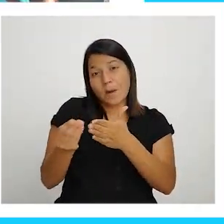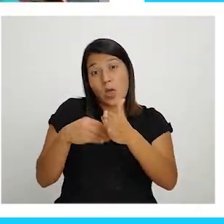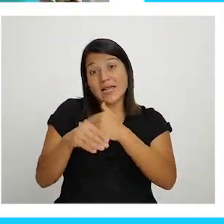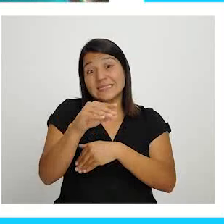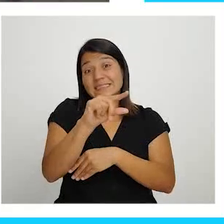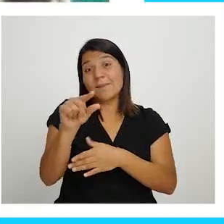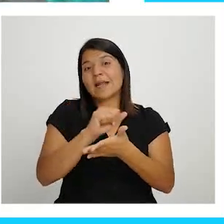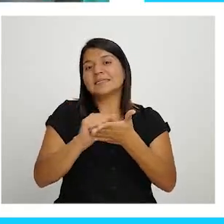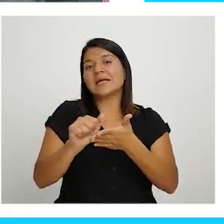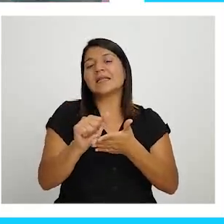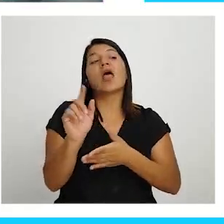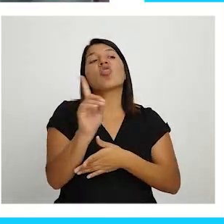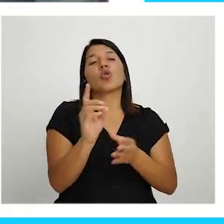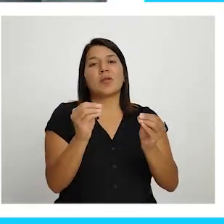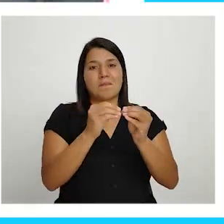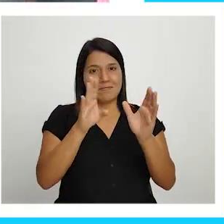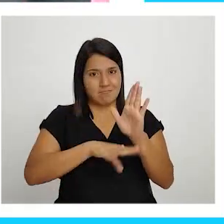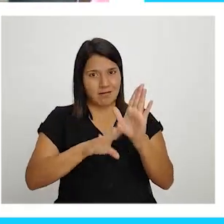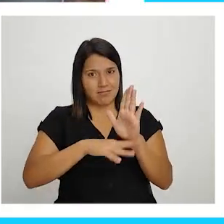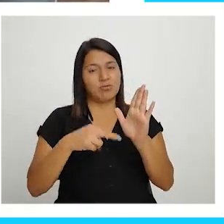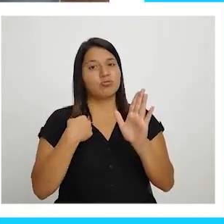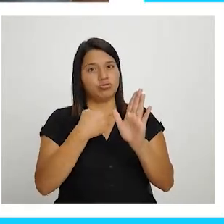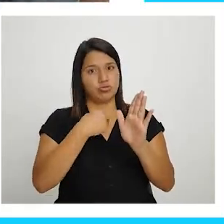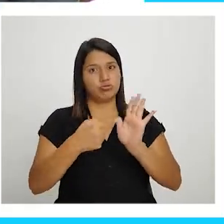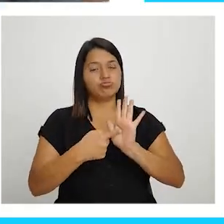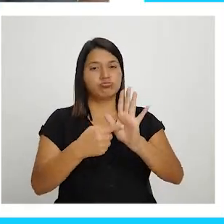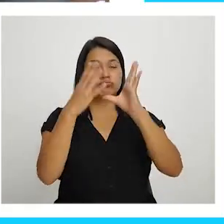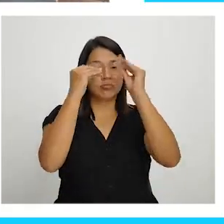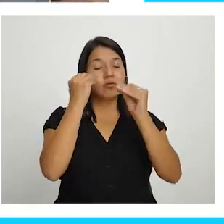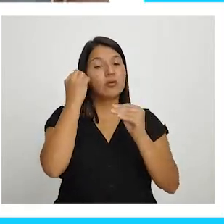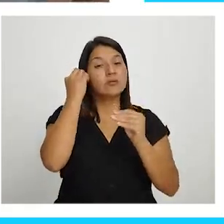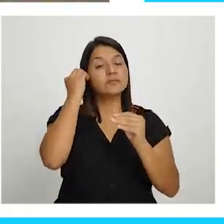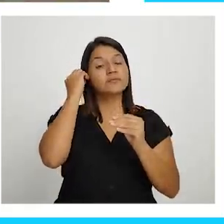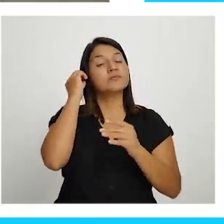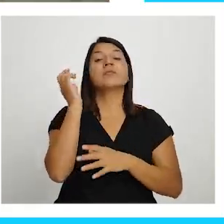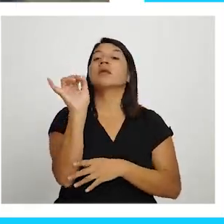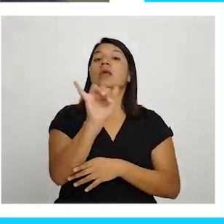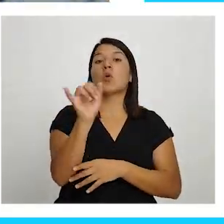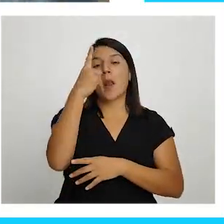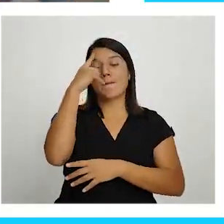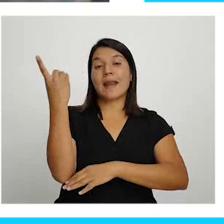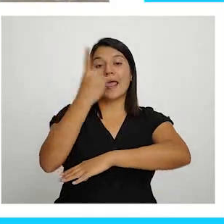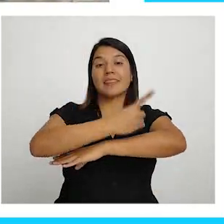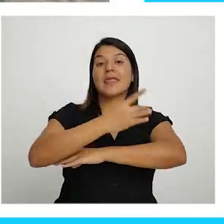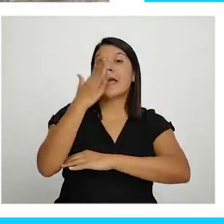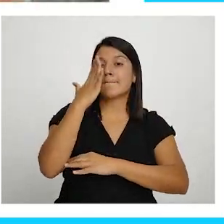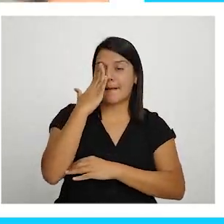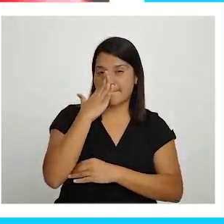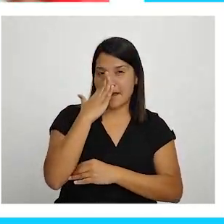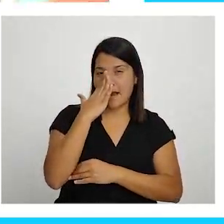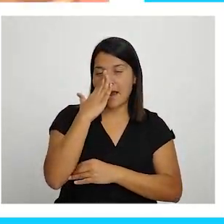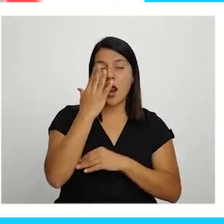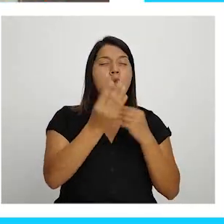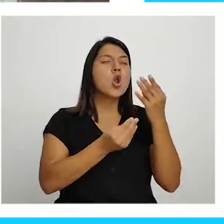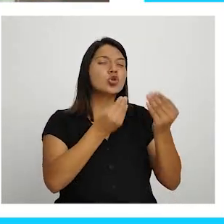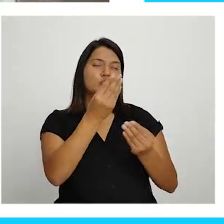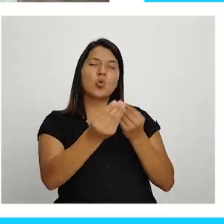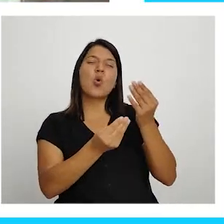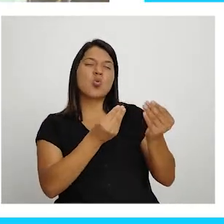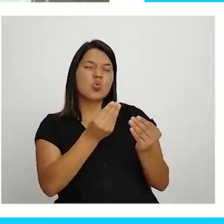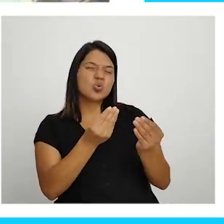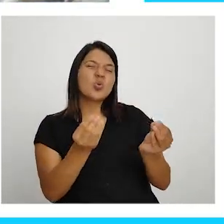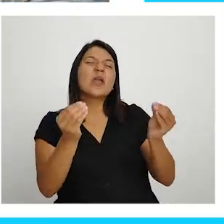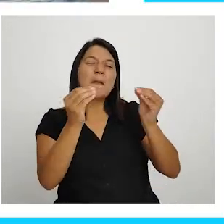estaban más baratos. Y lo mismo hicimos para el Día de la Madre. Los productos que más el comercio promueve